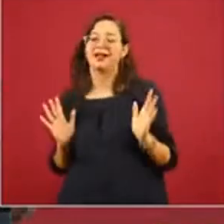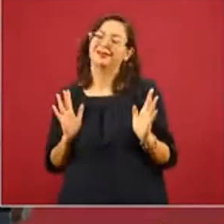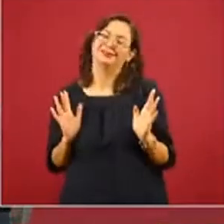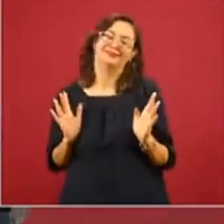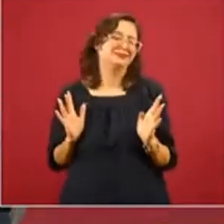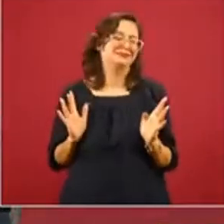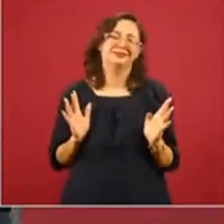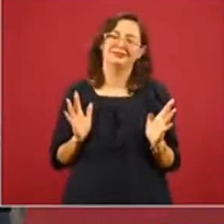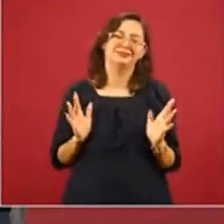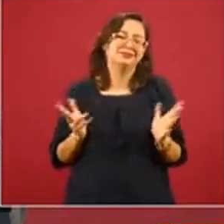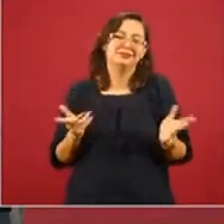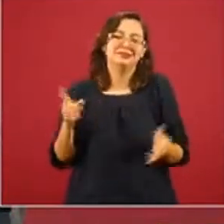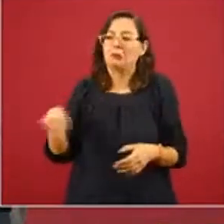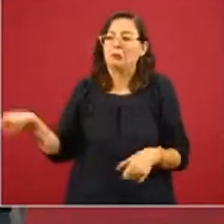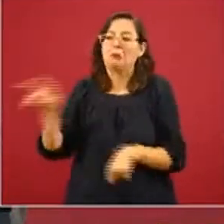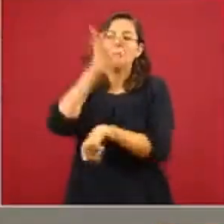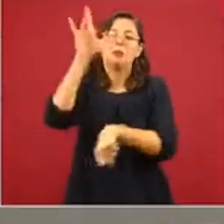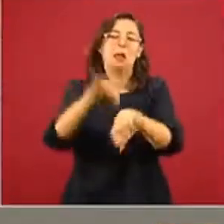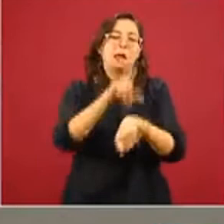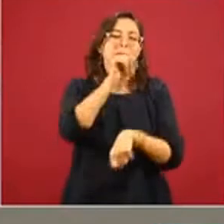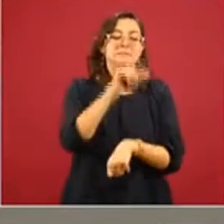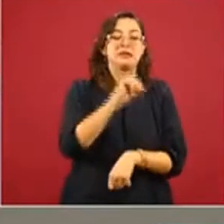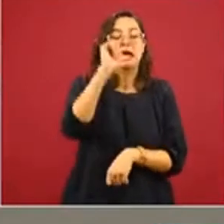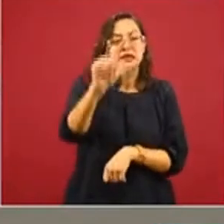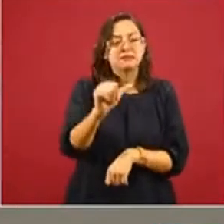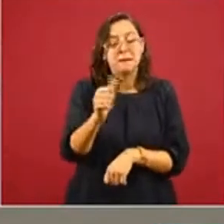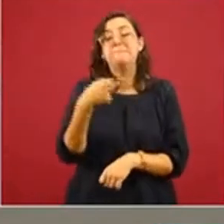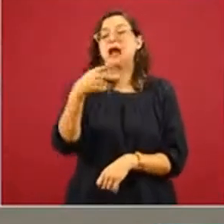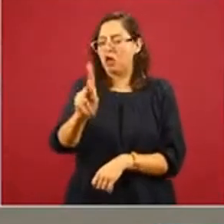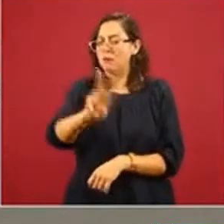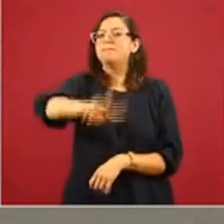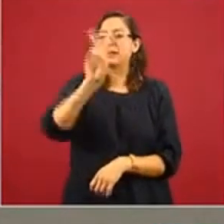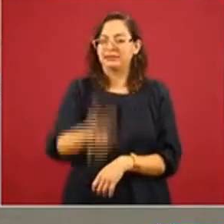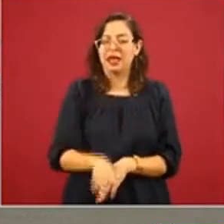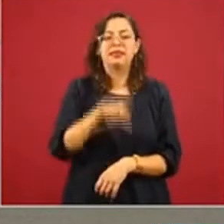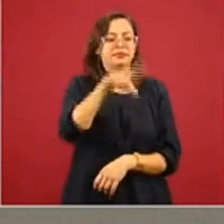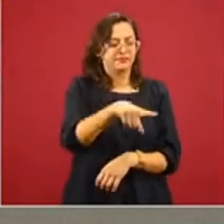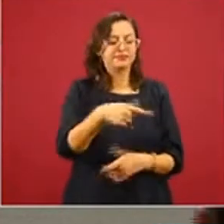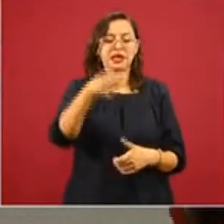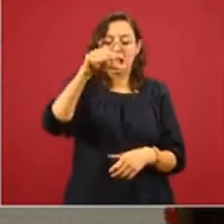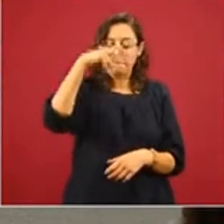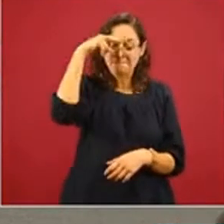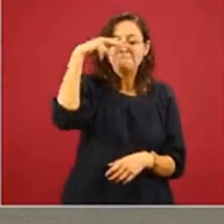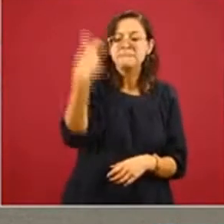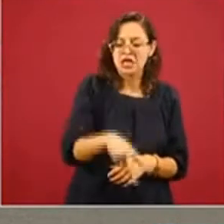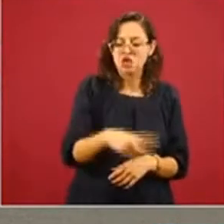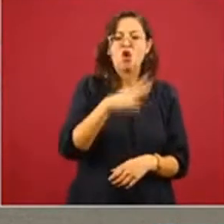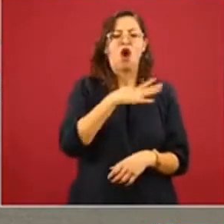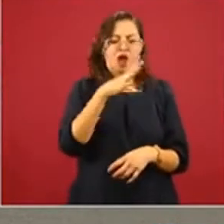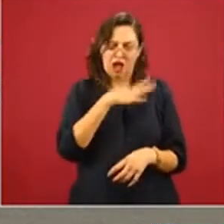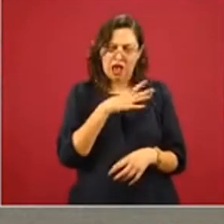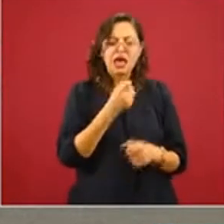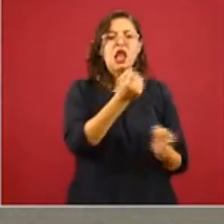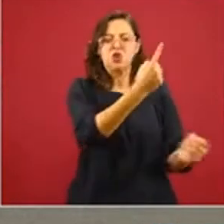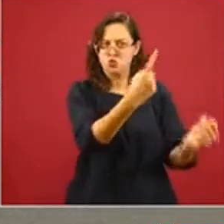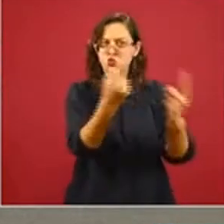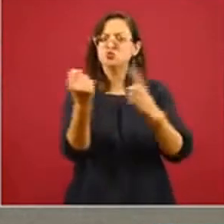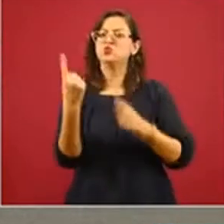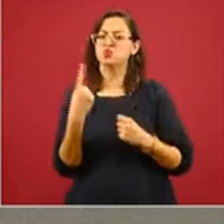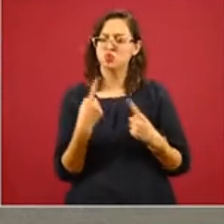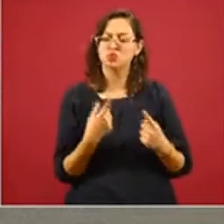menospreciar sus grandes talentos. Efectivamente, también en México se hacen cirugías muy sofisticadas, se hacen